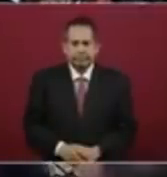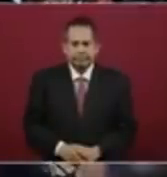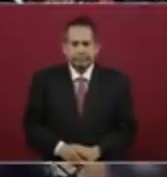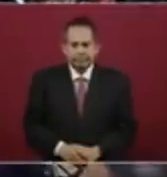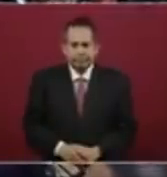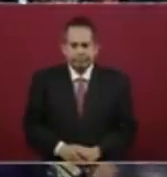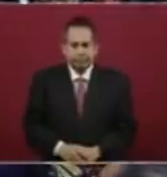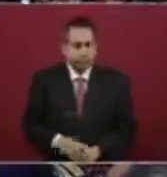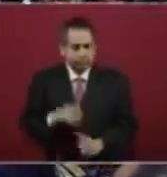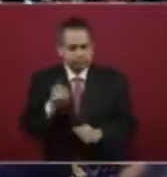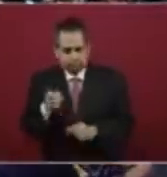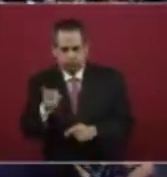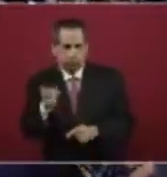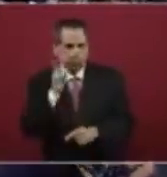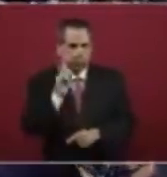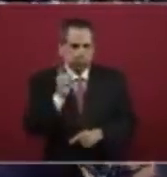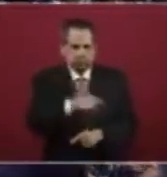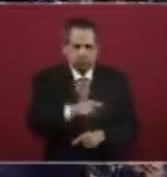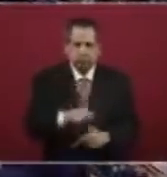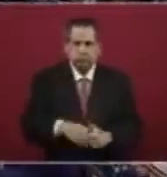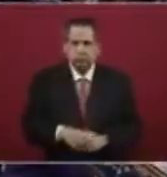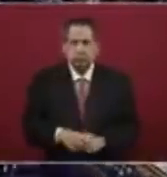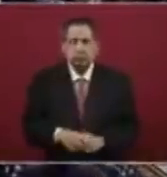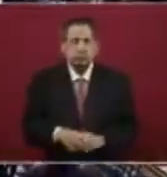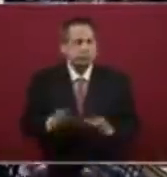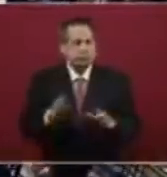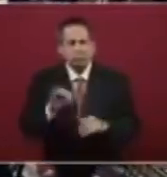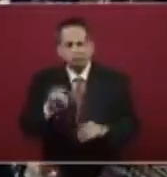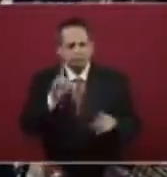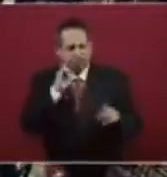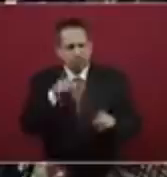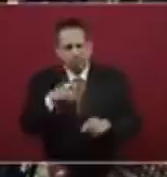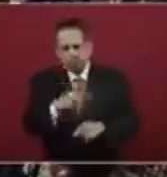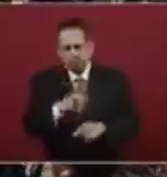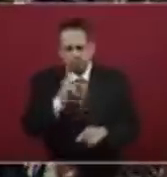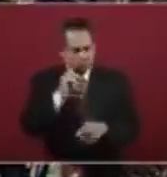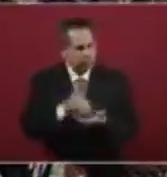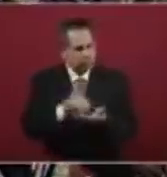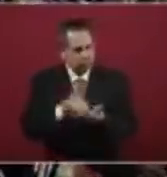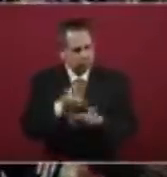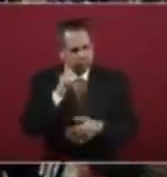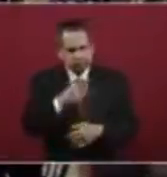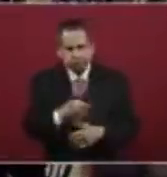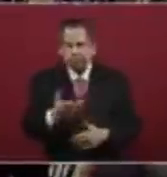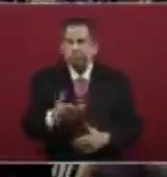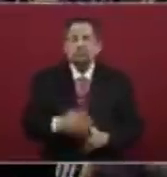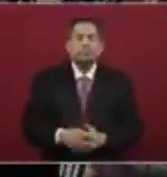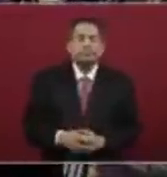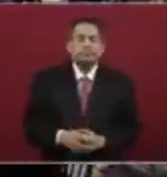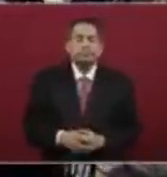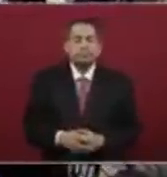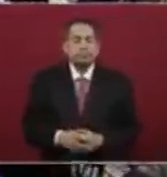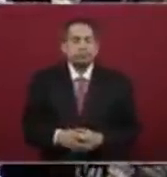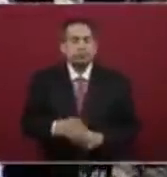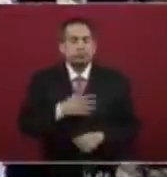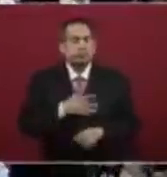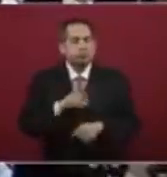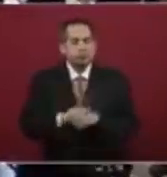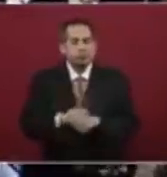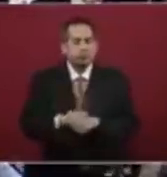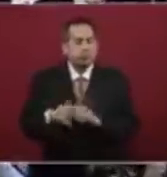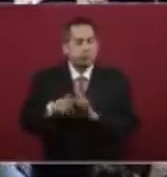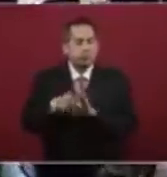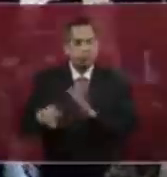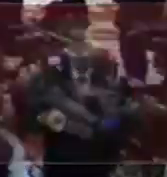Y mañana tú. Buenos días, presidente. ¿Ah, sí? Mañana. Todavía. Buenos días, presidente. Shaila Rosagel,